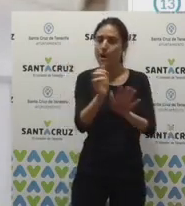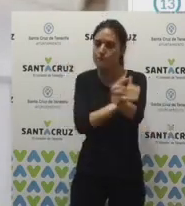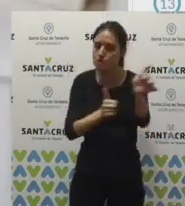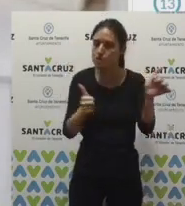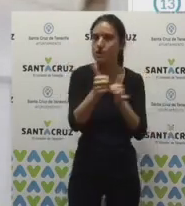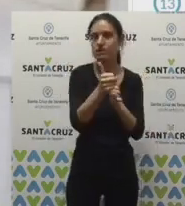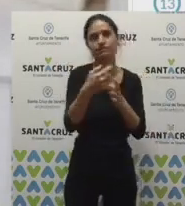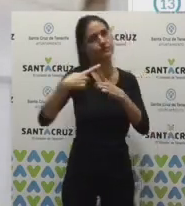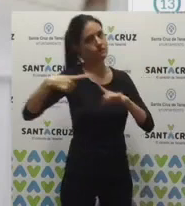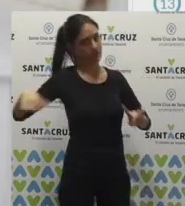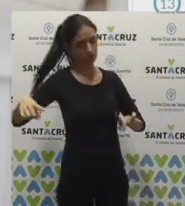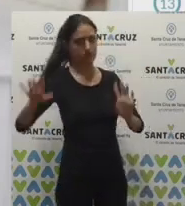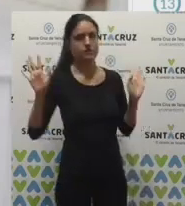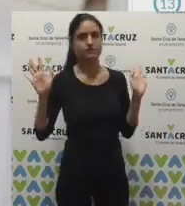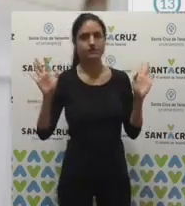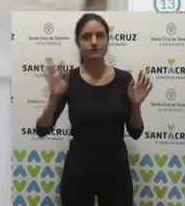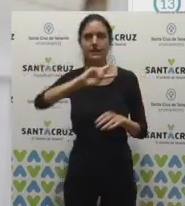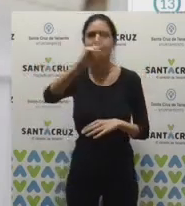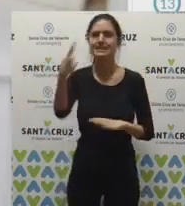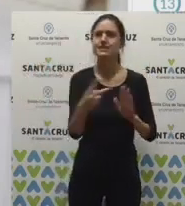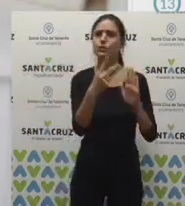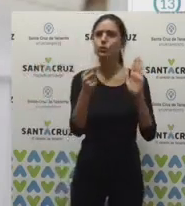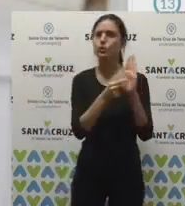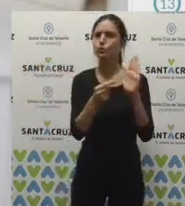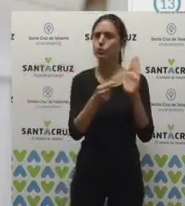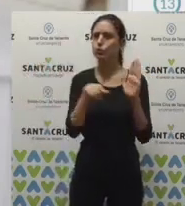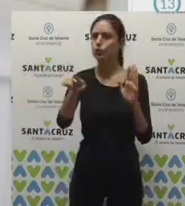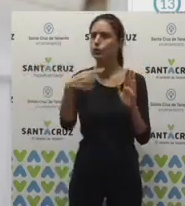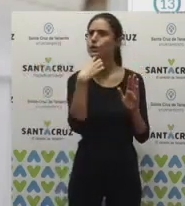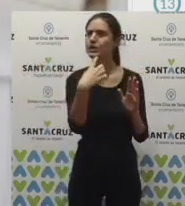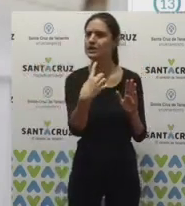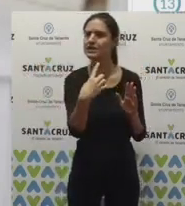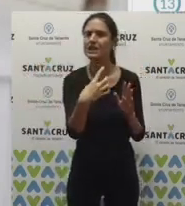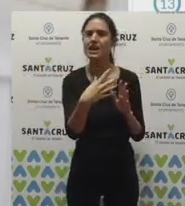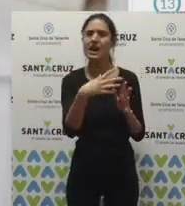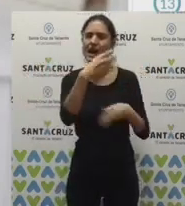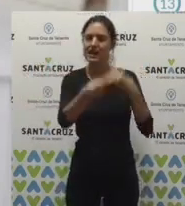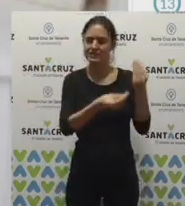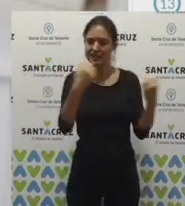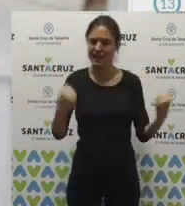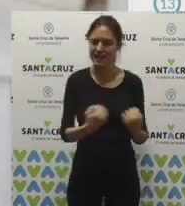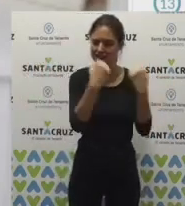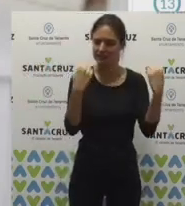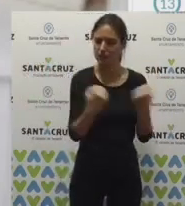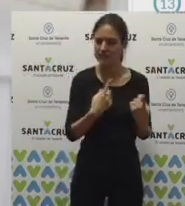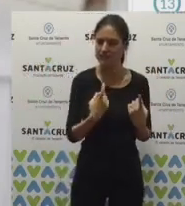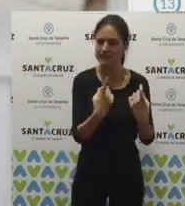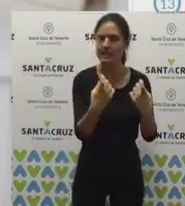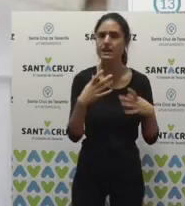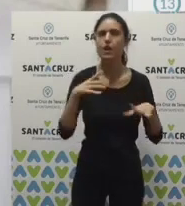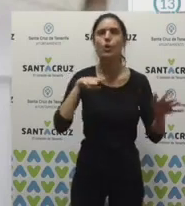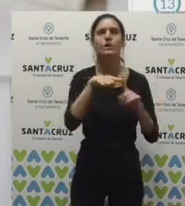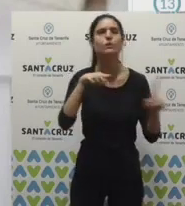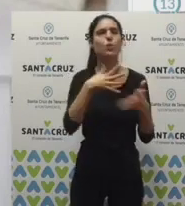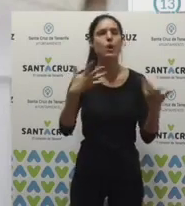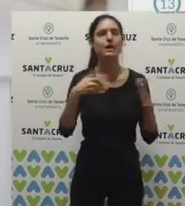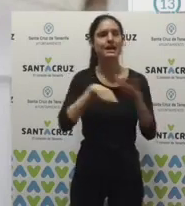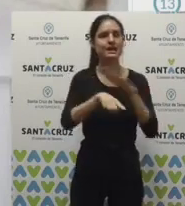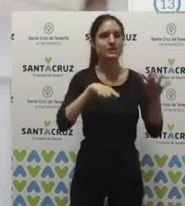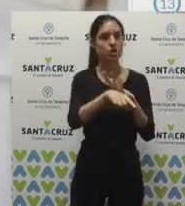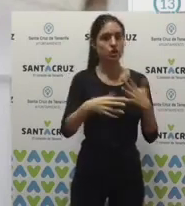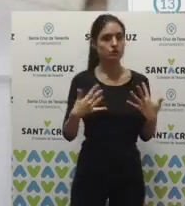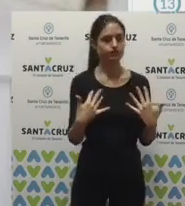al segundo punto que usted plantea emprender acciones necesarias para la flexibilización de los trámites administrativos